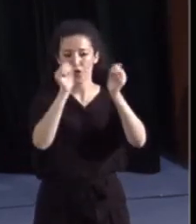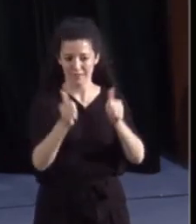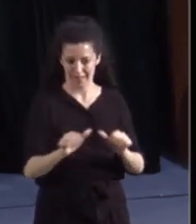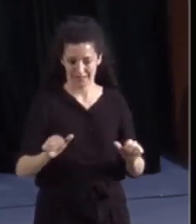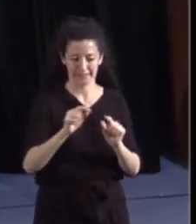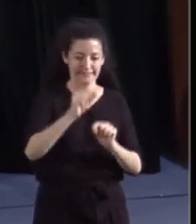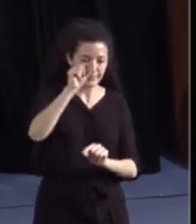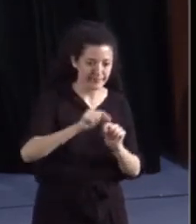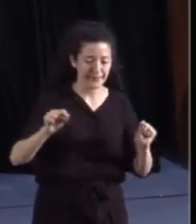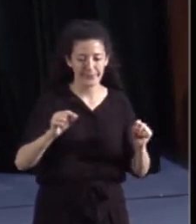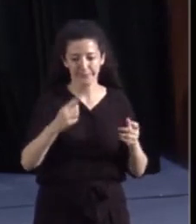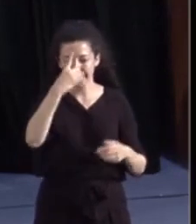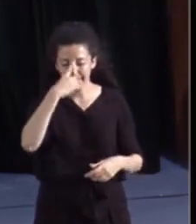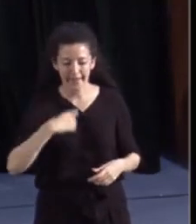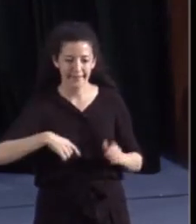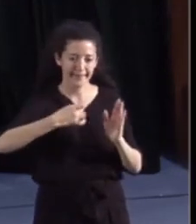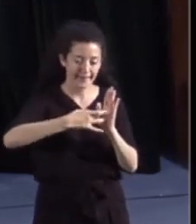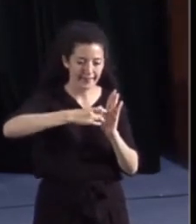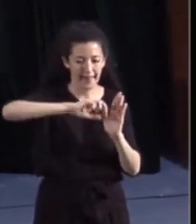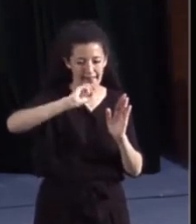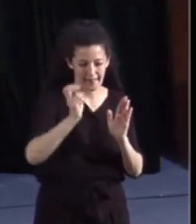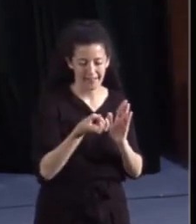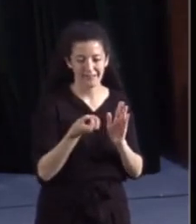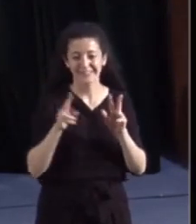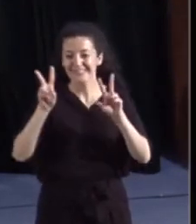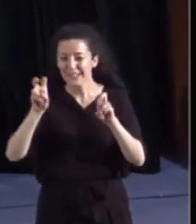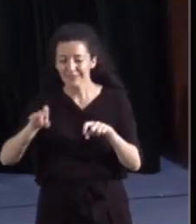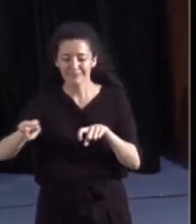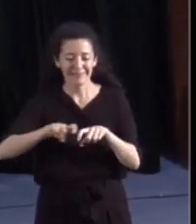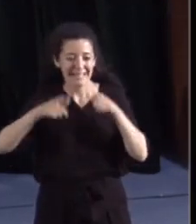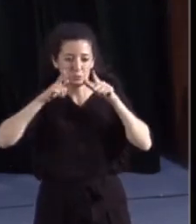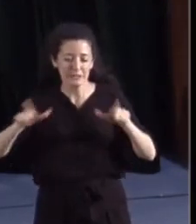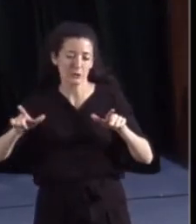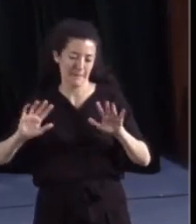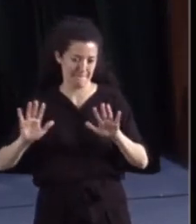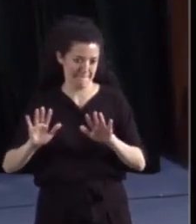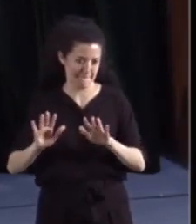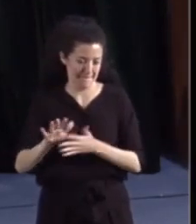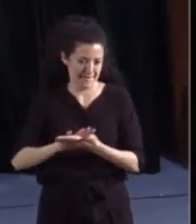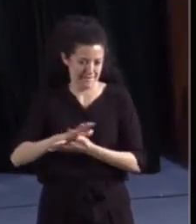que son de otra índole. La realidad es que la inserción de la